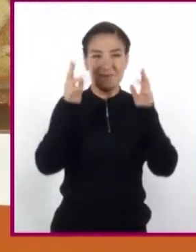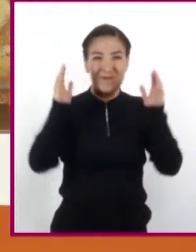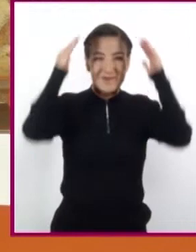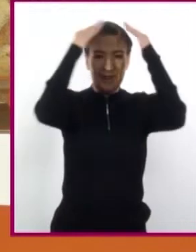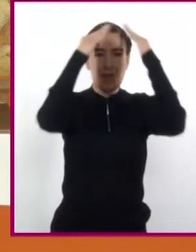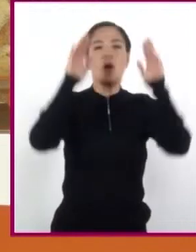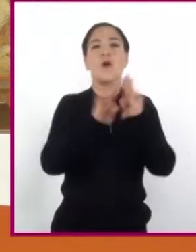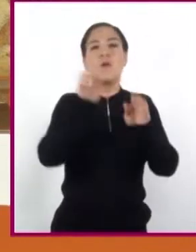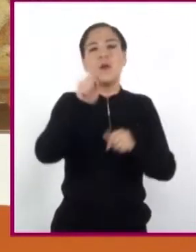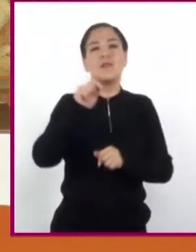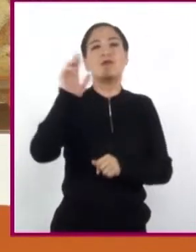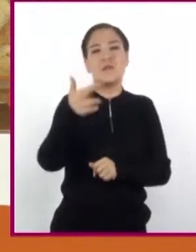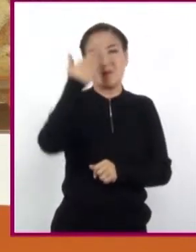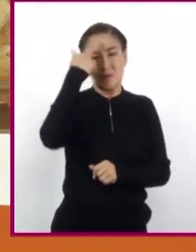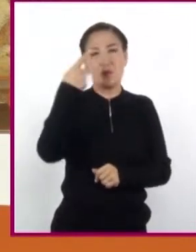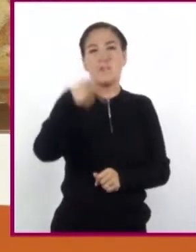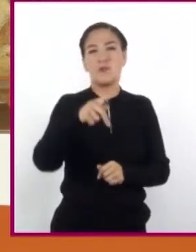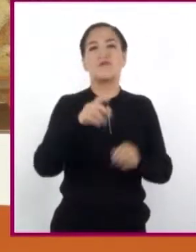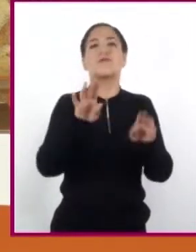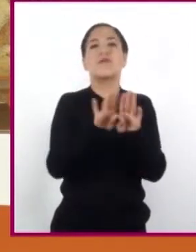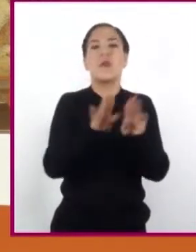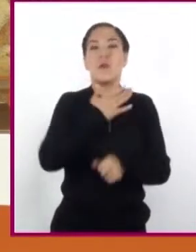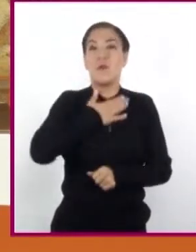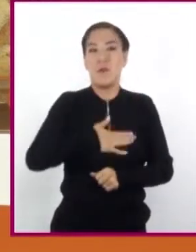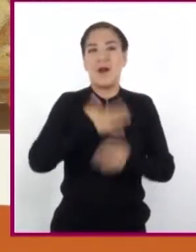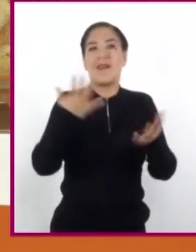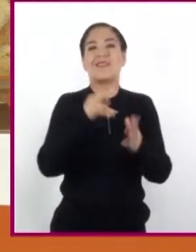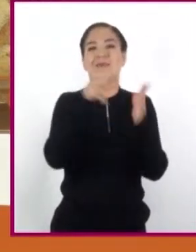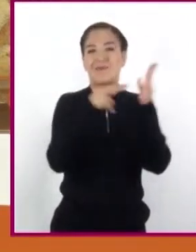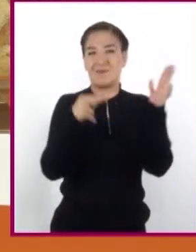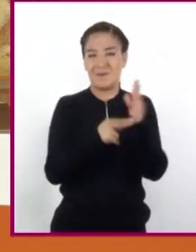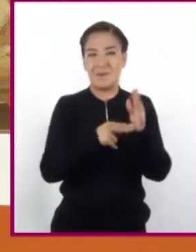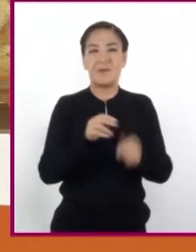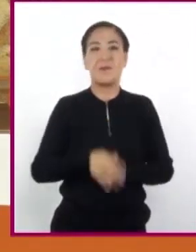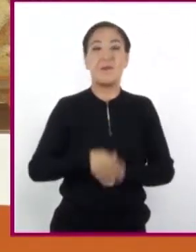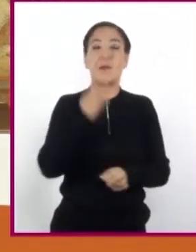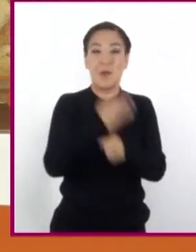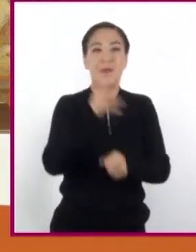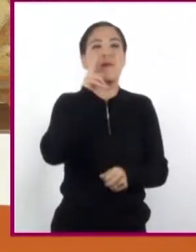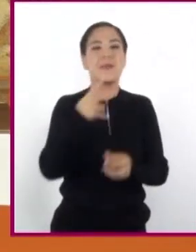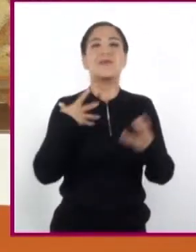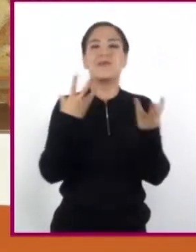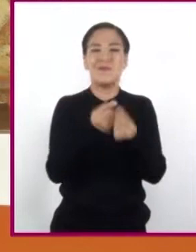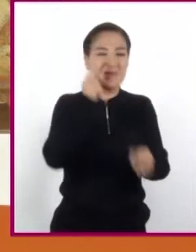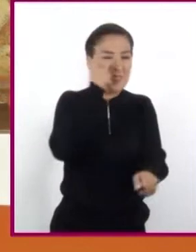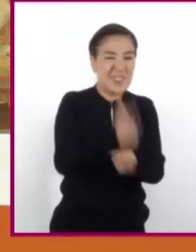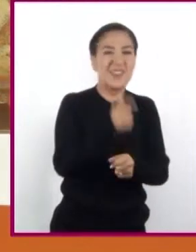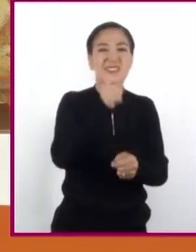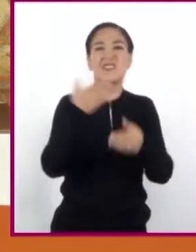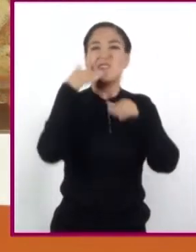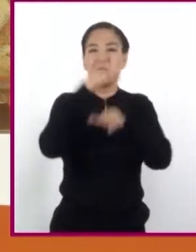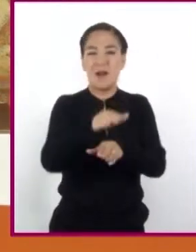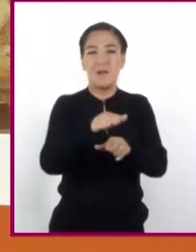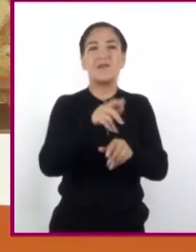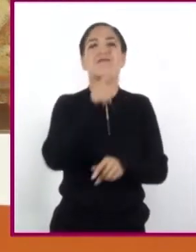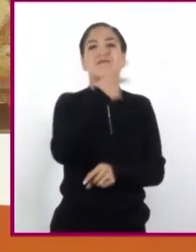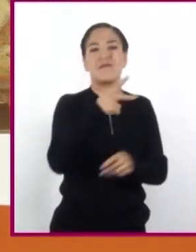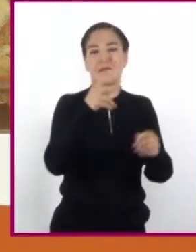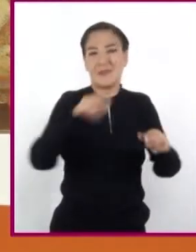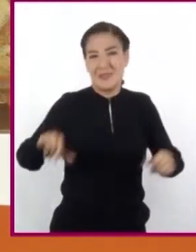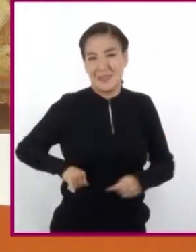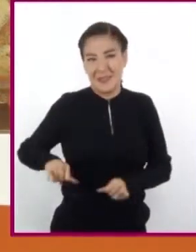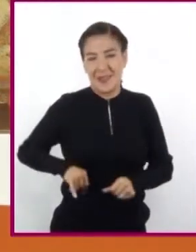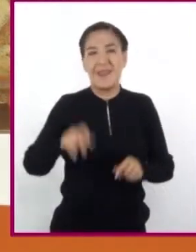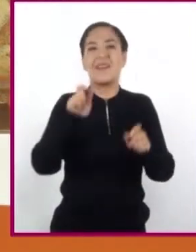justas maneras de hacer cumplir la norma. Por ello, quédense conmigo para descubrir juntos lo relacionado con este interesantísimo